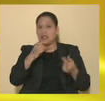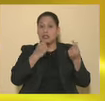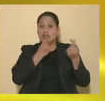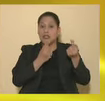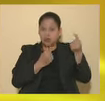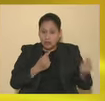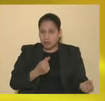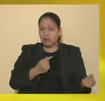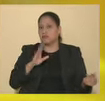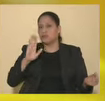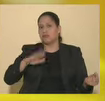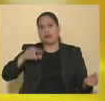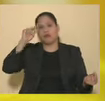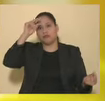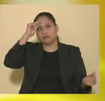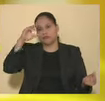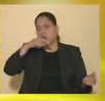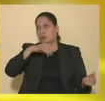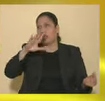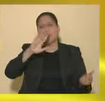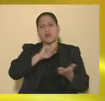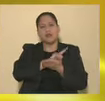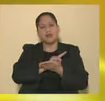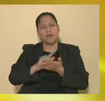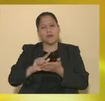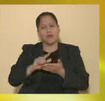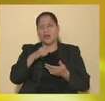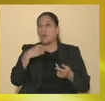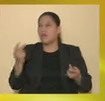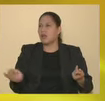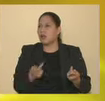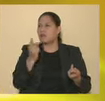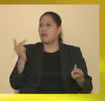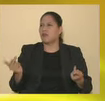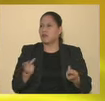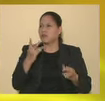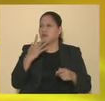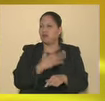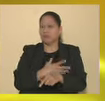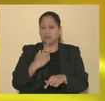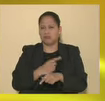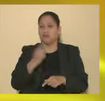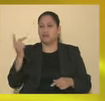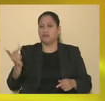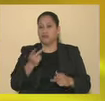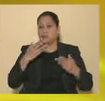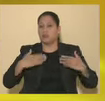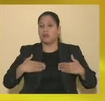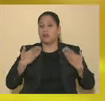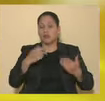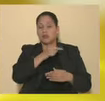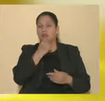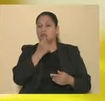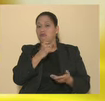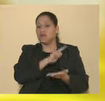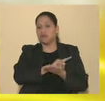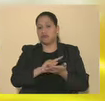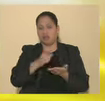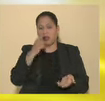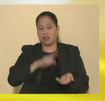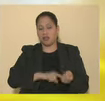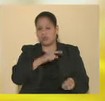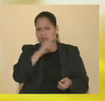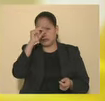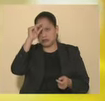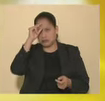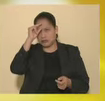chicos son mucho más puros. Sus Exacto. preguntas son mucho más honestas, están limpios y te entienden los mensajes